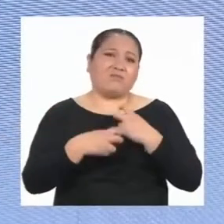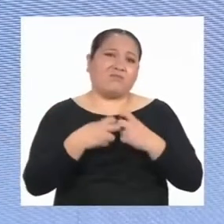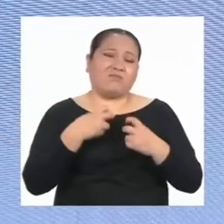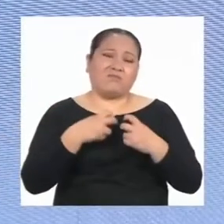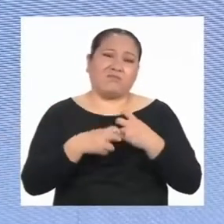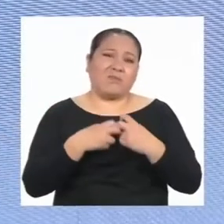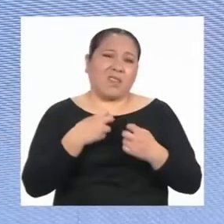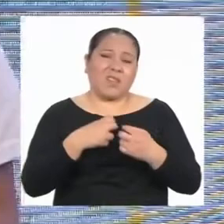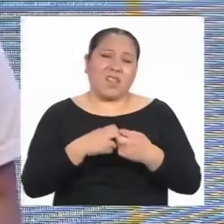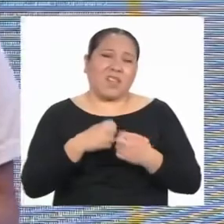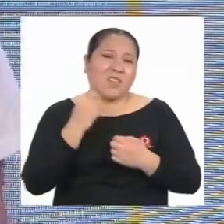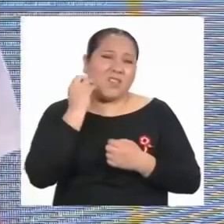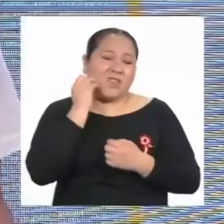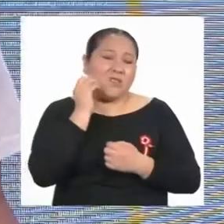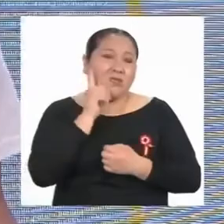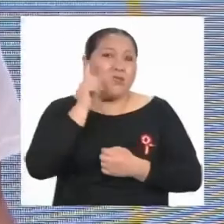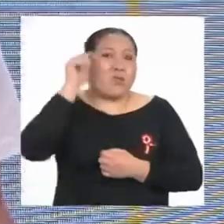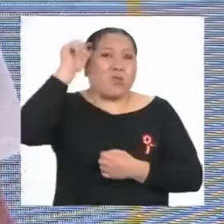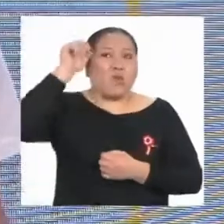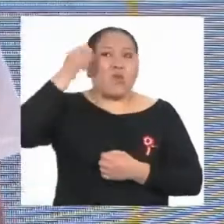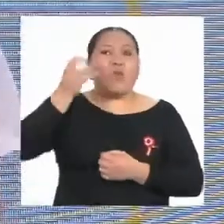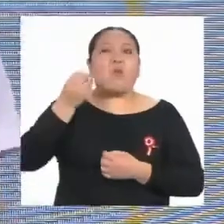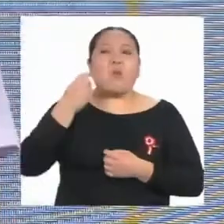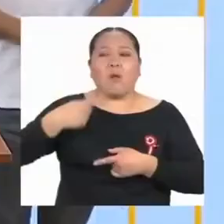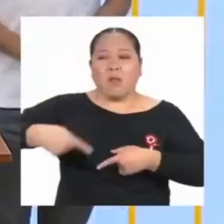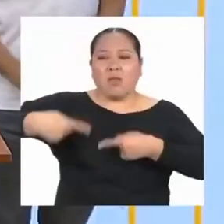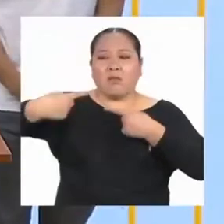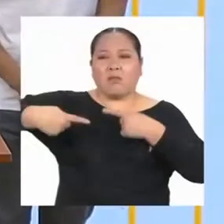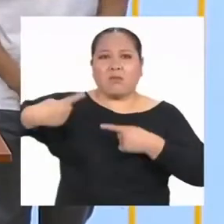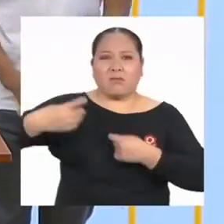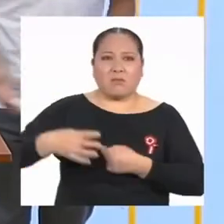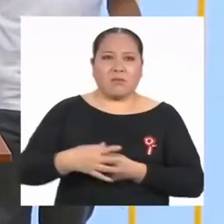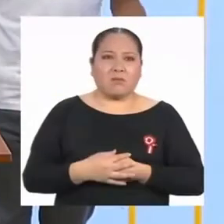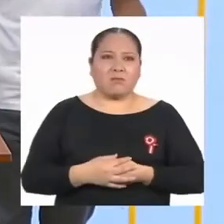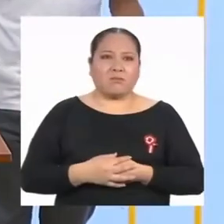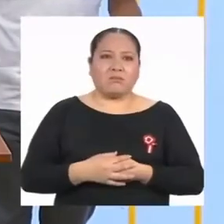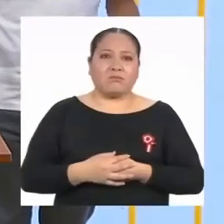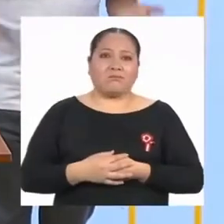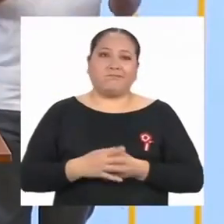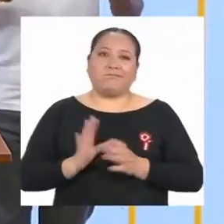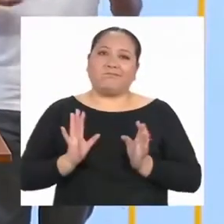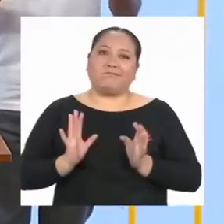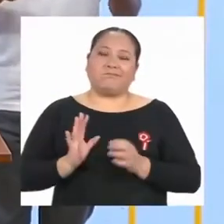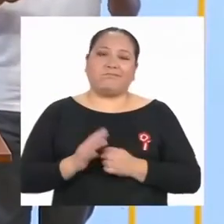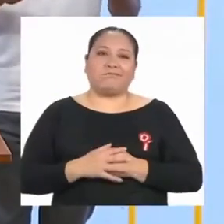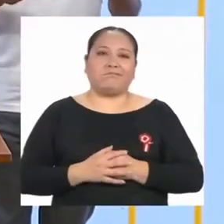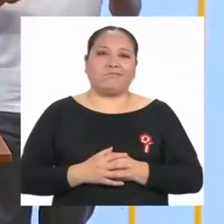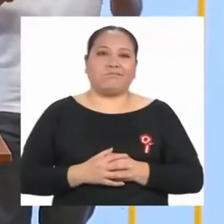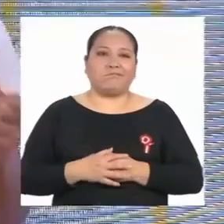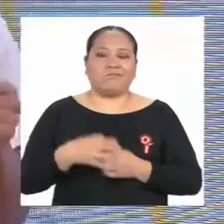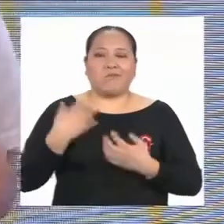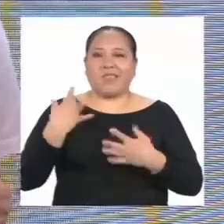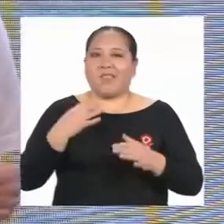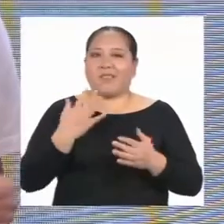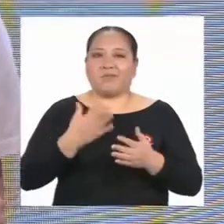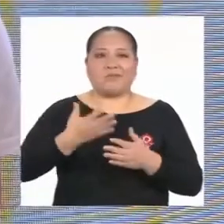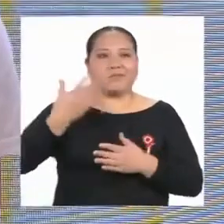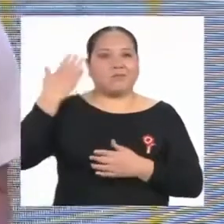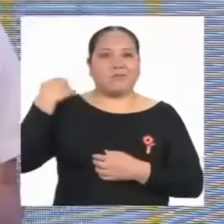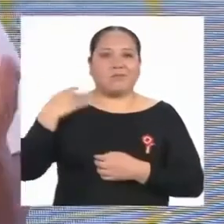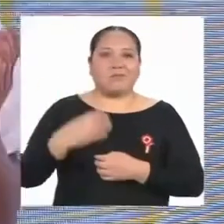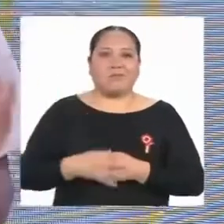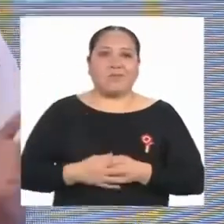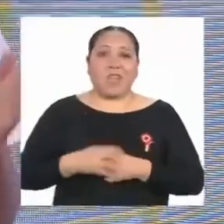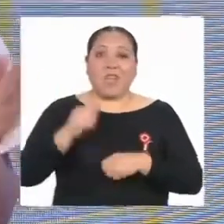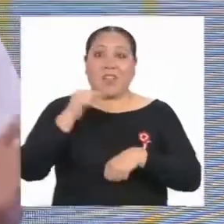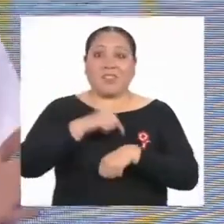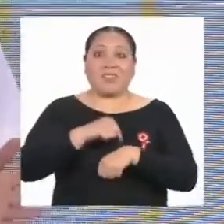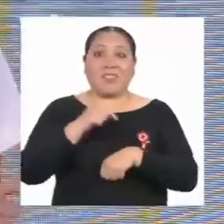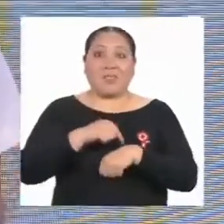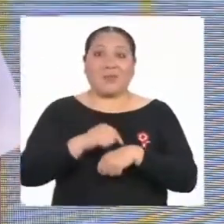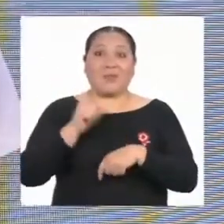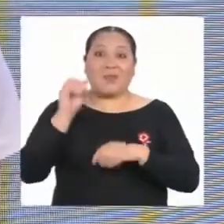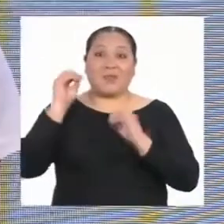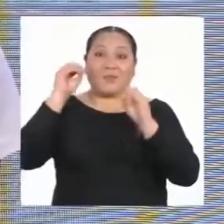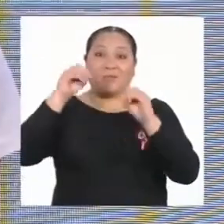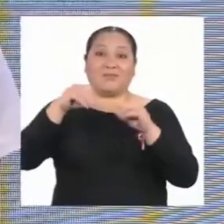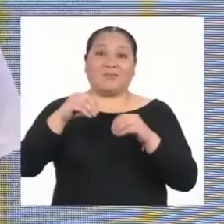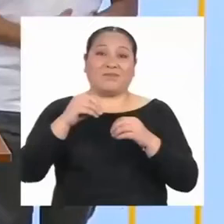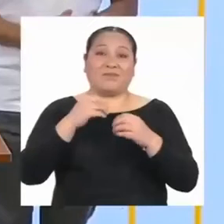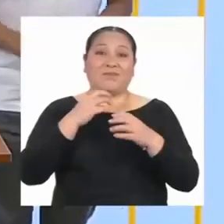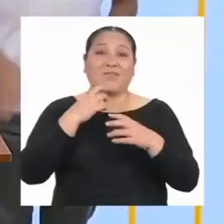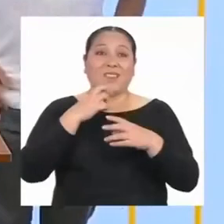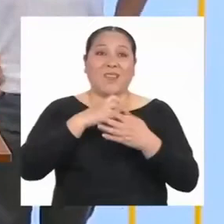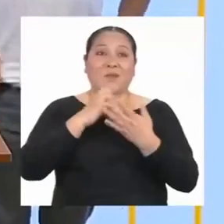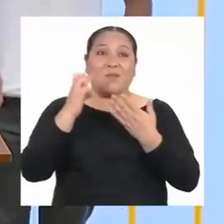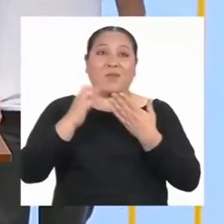me acuerdo la razón por la que discutimos. Pero bueno, eso ya pasó. Es momento de hacer el programa, así